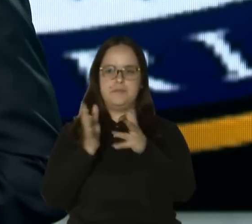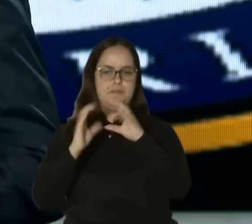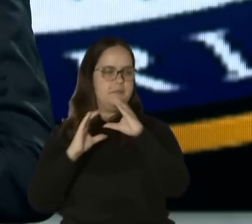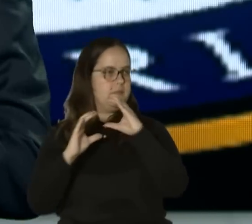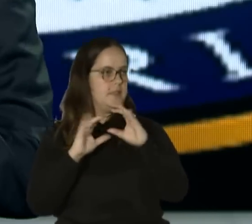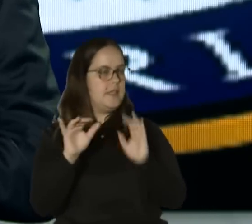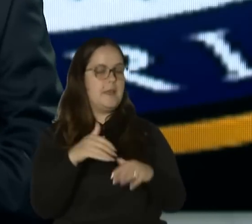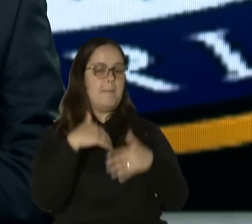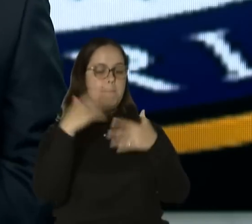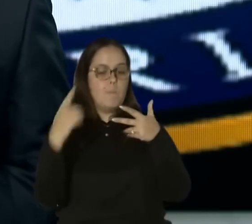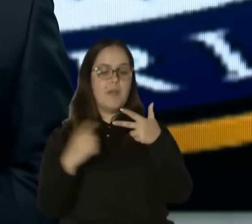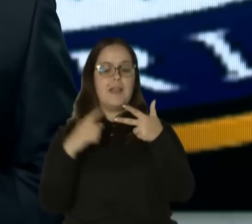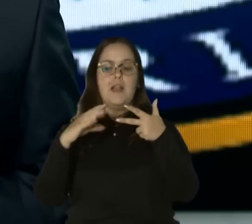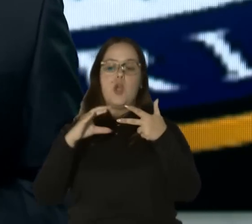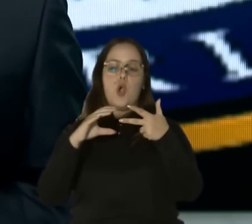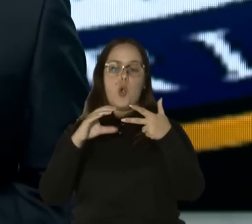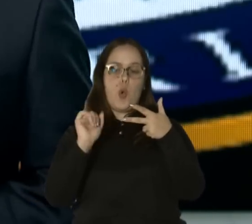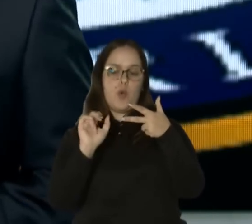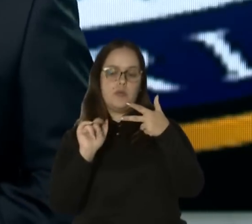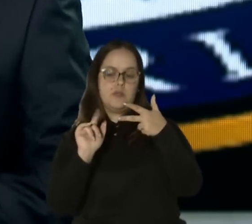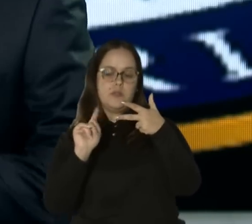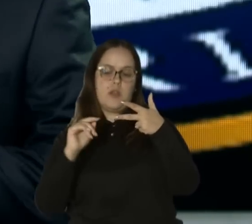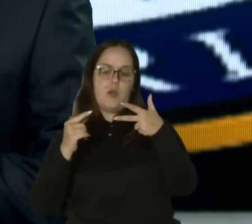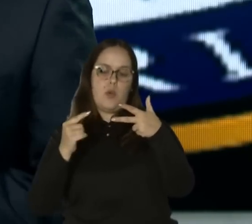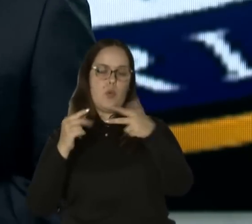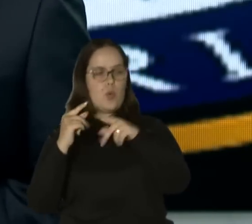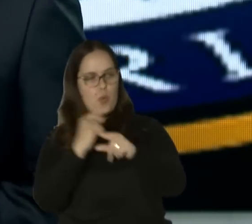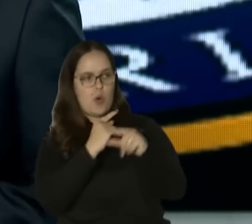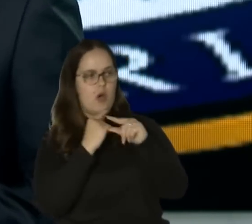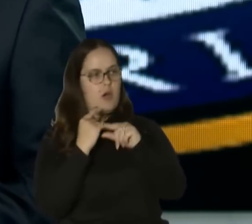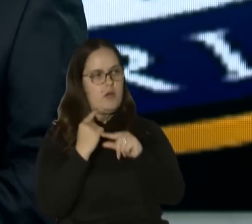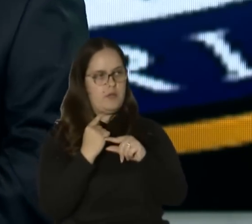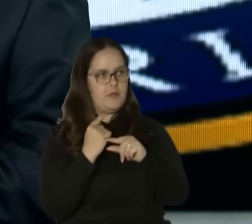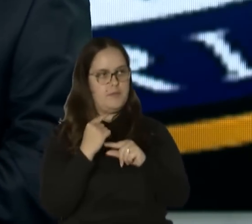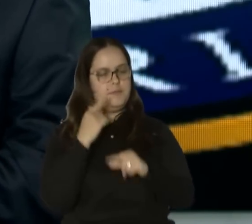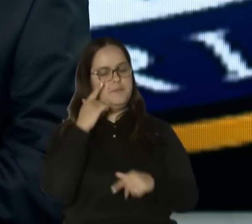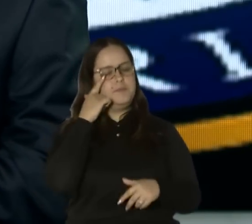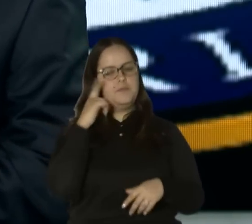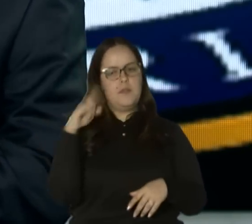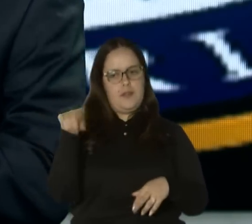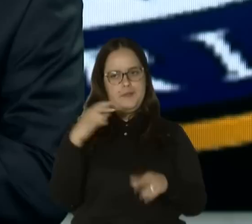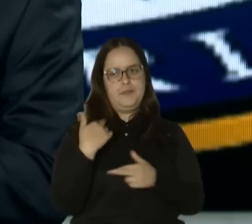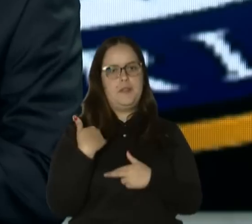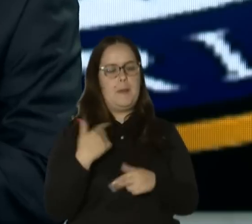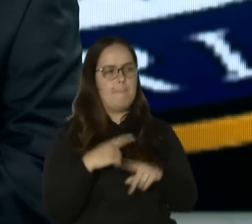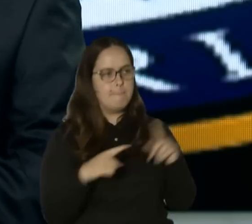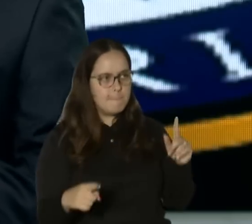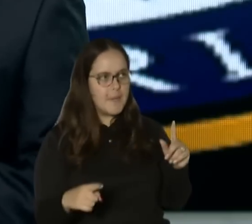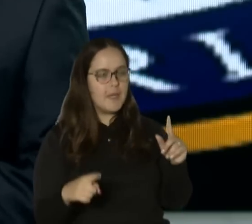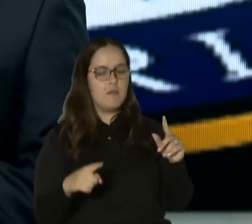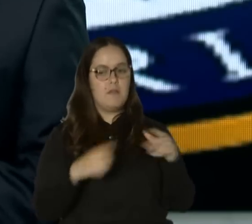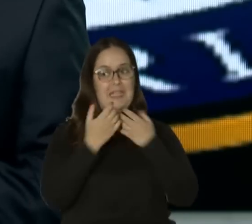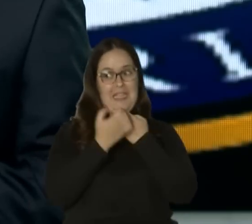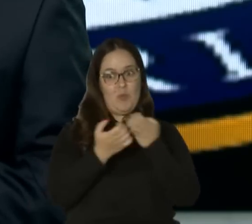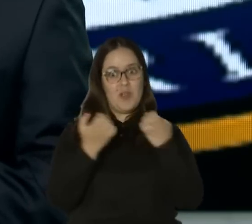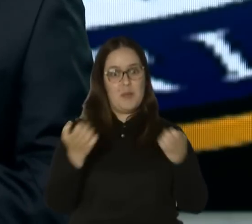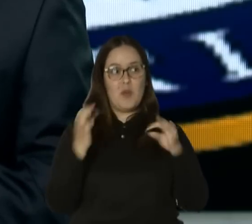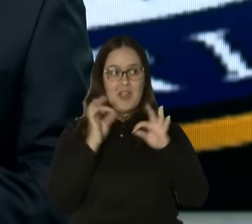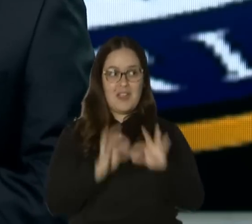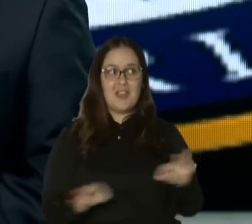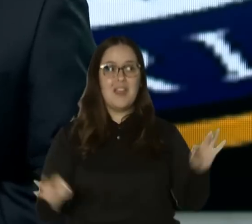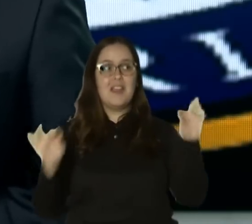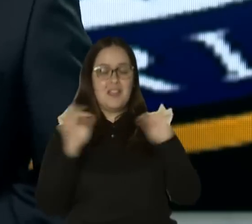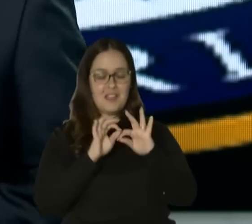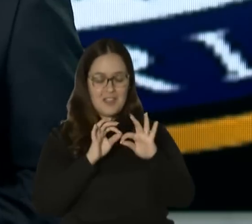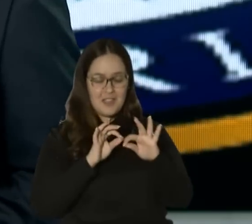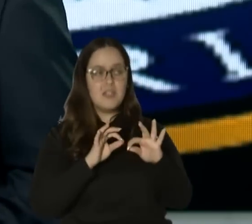que es el Coast Guard, que después de la milla número 12, pues agua internacional, ellos se encargan. Pero ese equipo es de suma importancia para Puerto